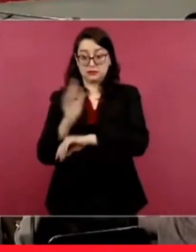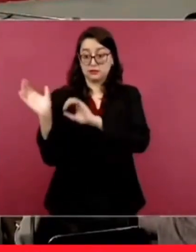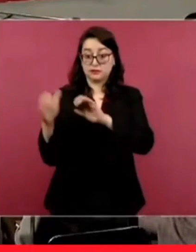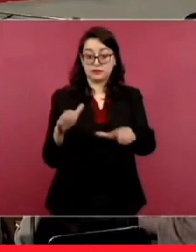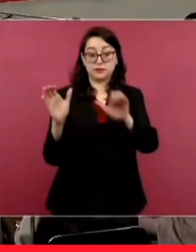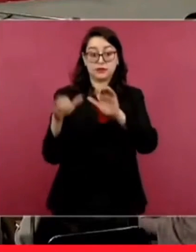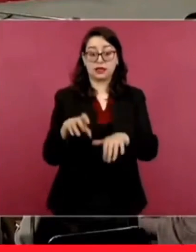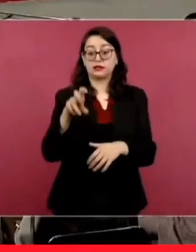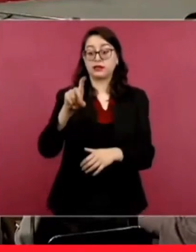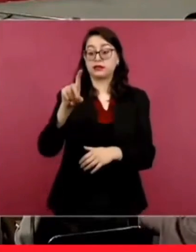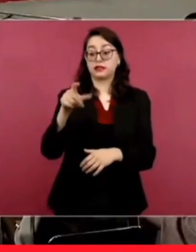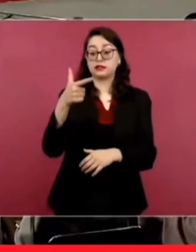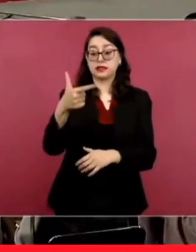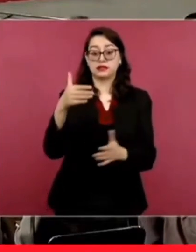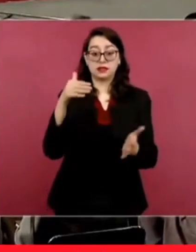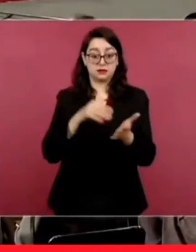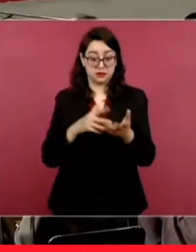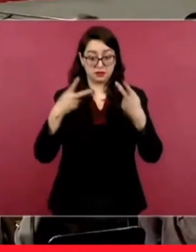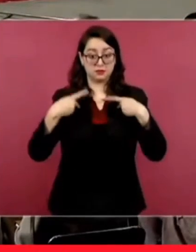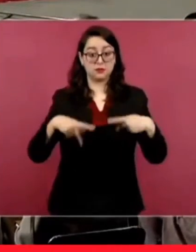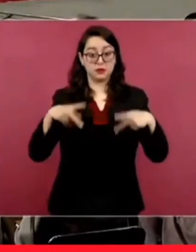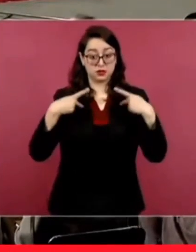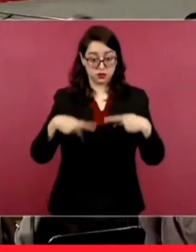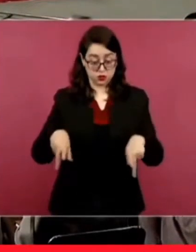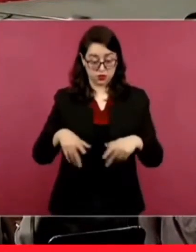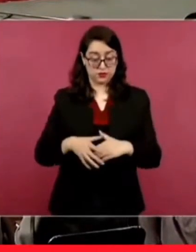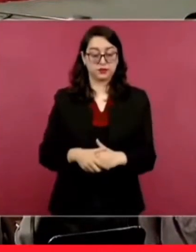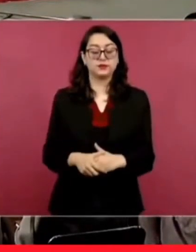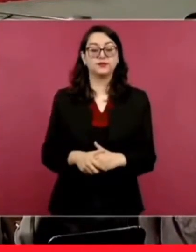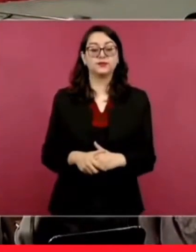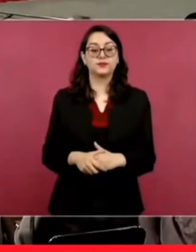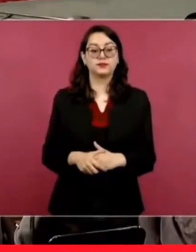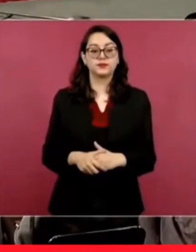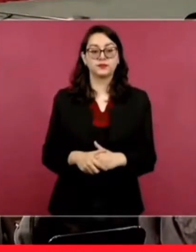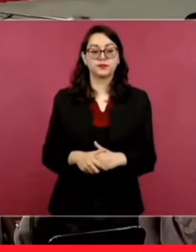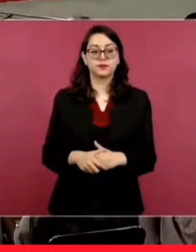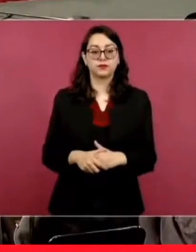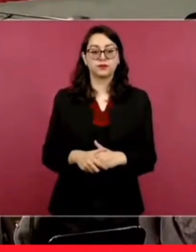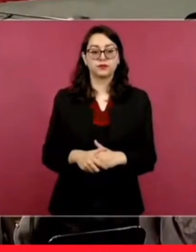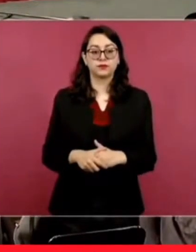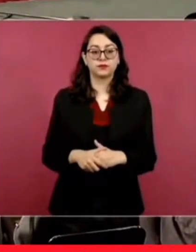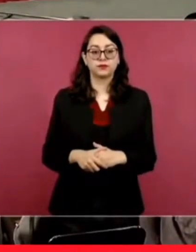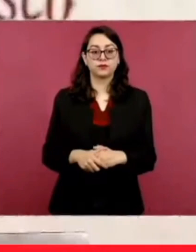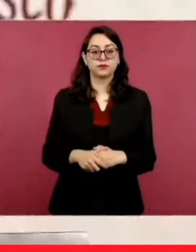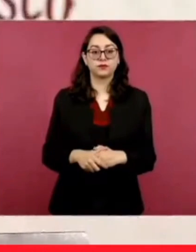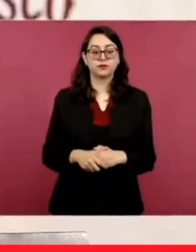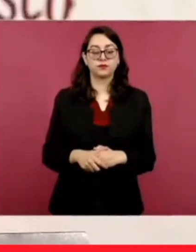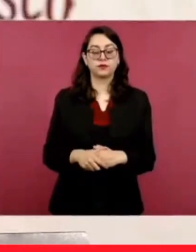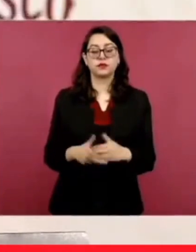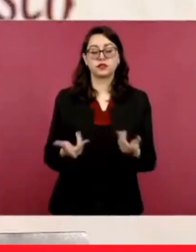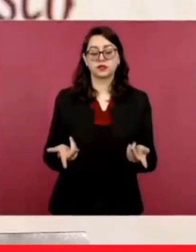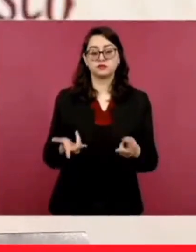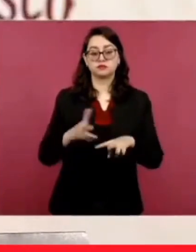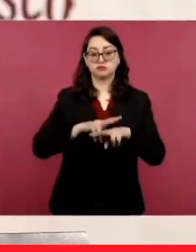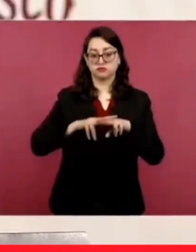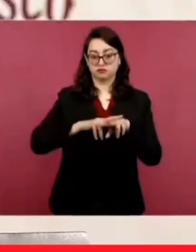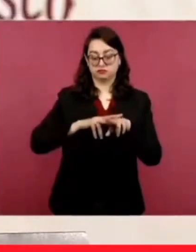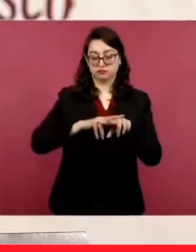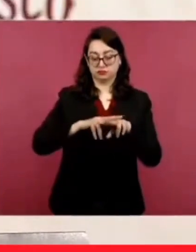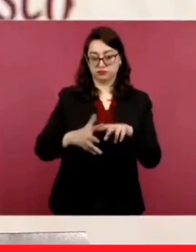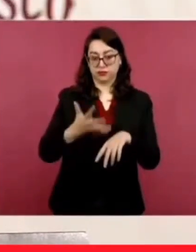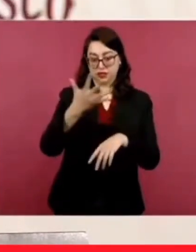37,700 empleos directos. Por lo que se refiere al tramo 5 Norte, ese tramo es un tramo